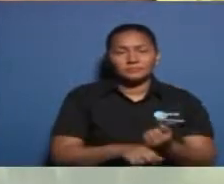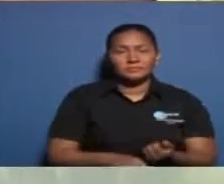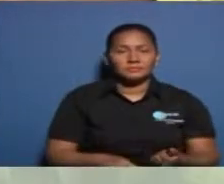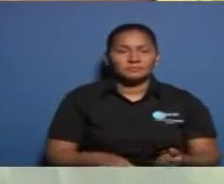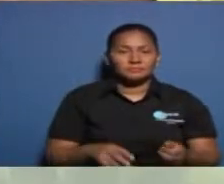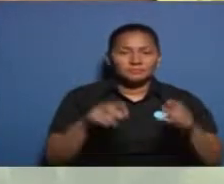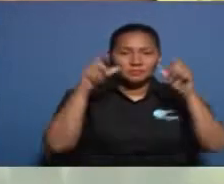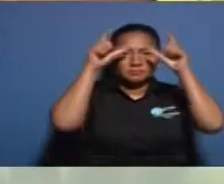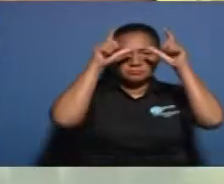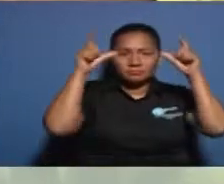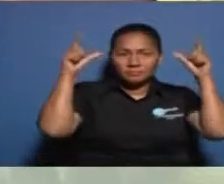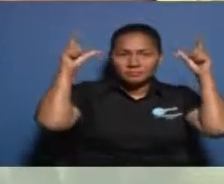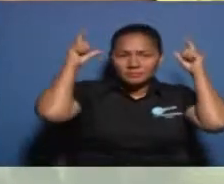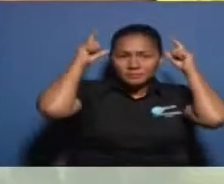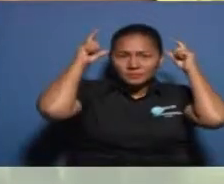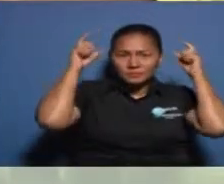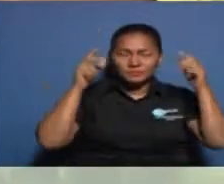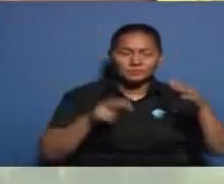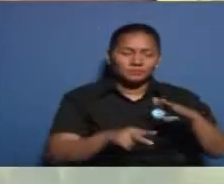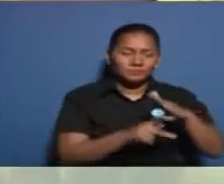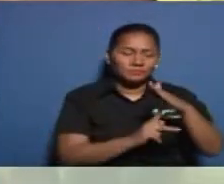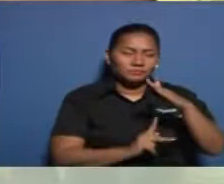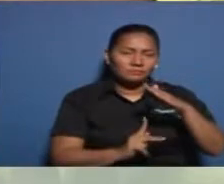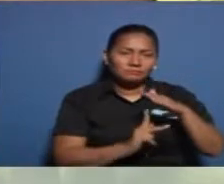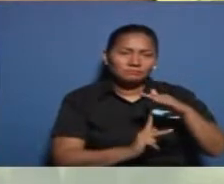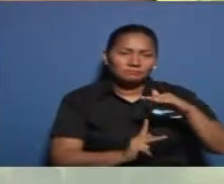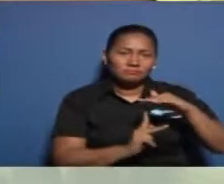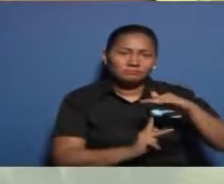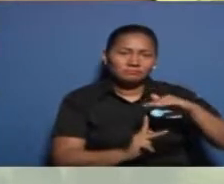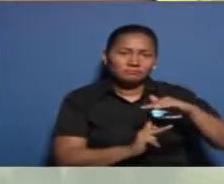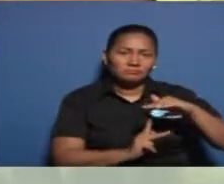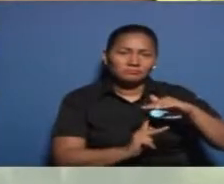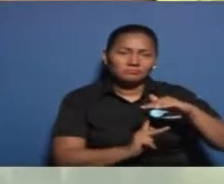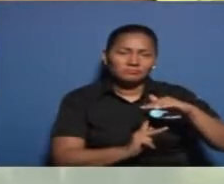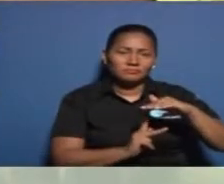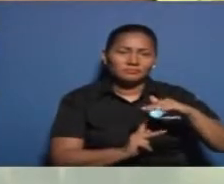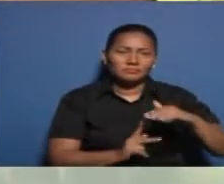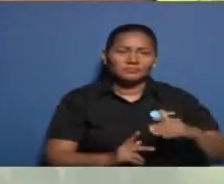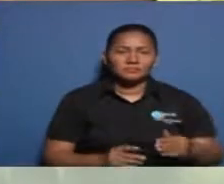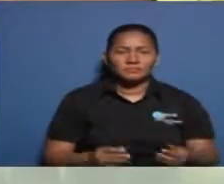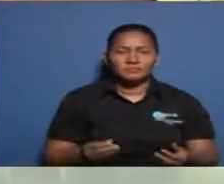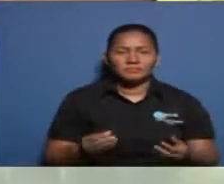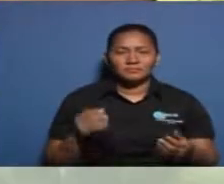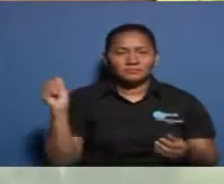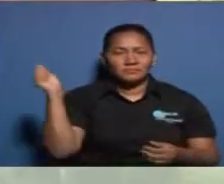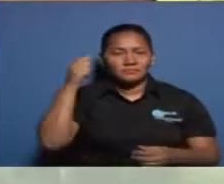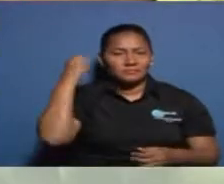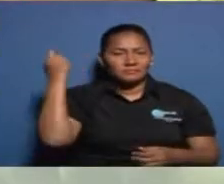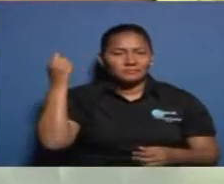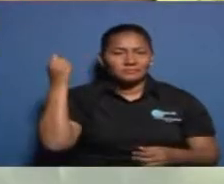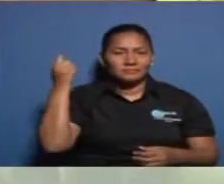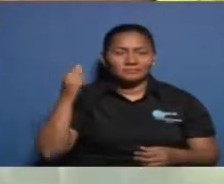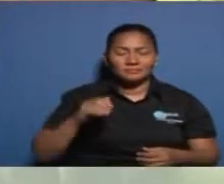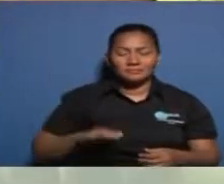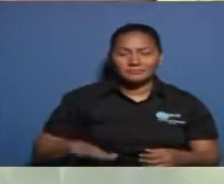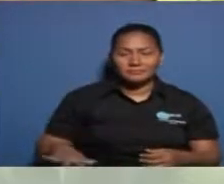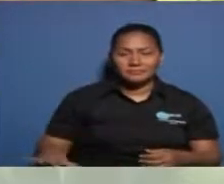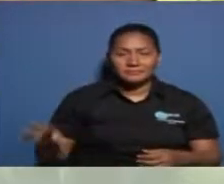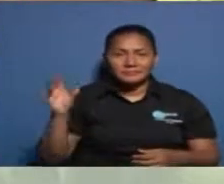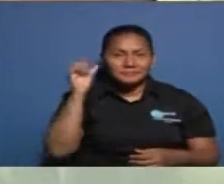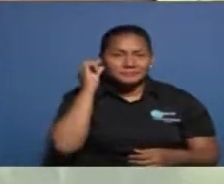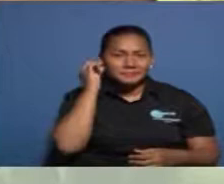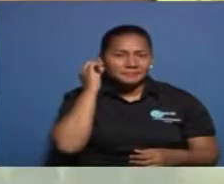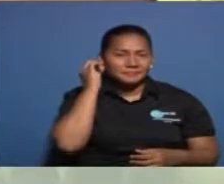hasta dónde yo tengo entendido gana la niña que más sentado junta obviamente para optar a puestos de elección